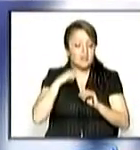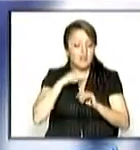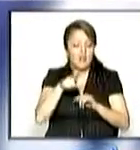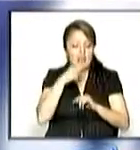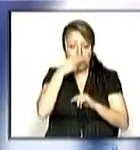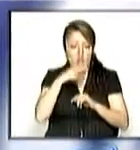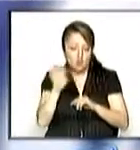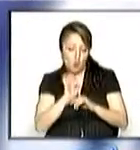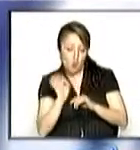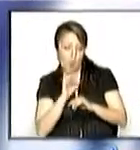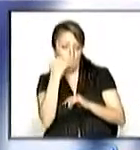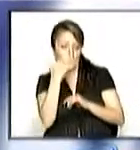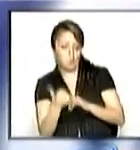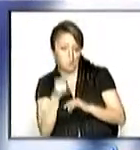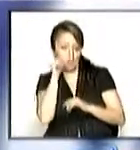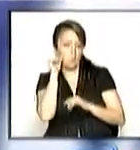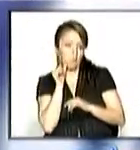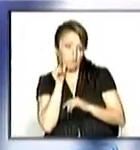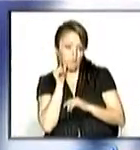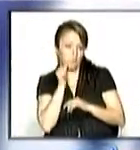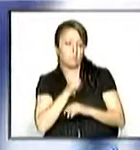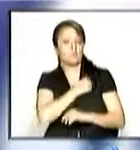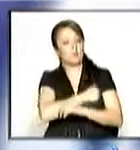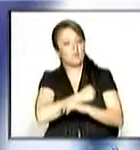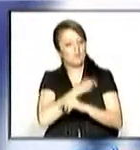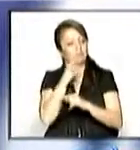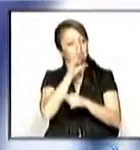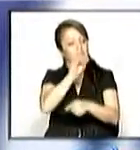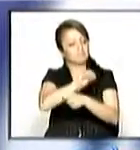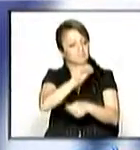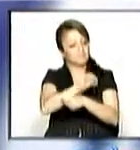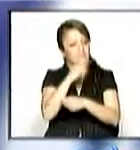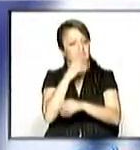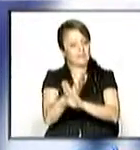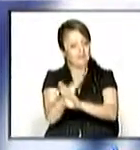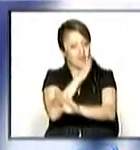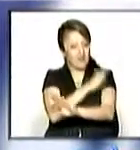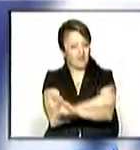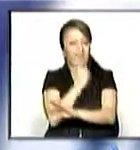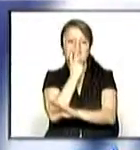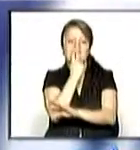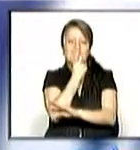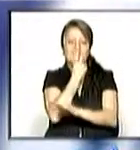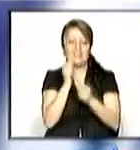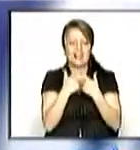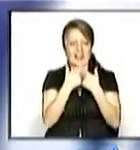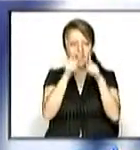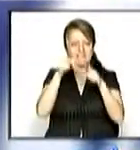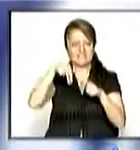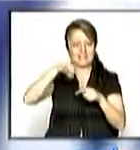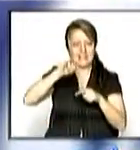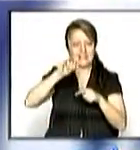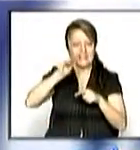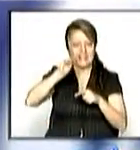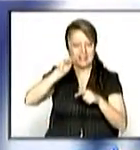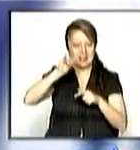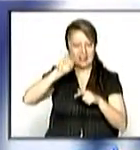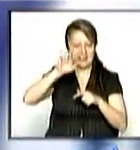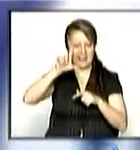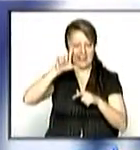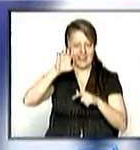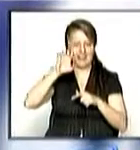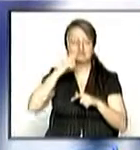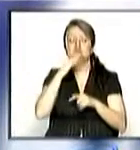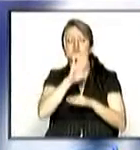embarazo, le digan a su ortodoncista que les pongan brackets libres de níquel. Estas